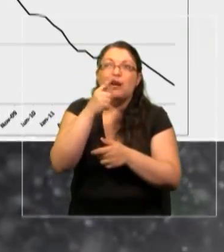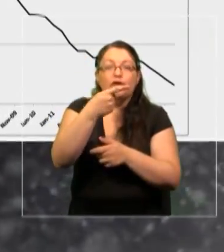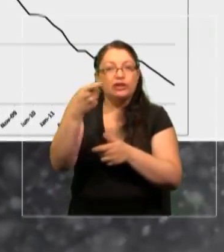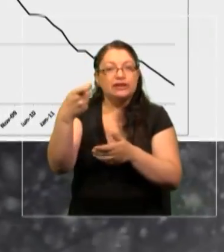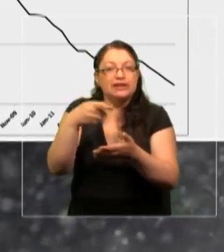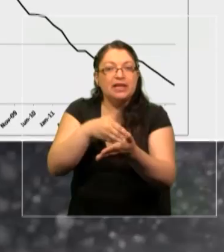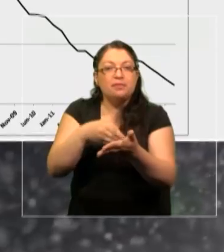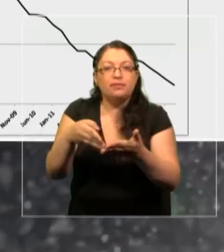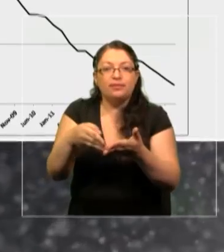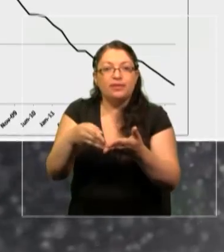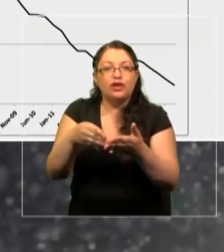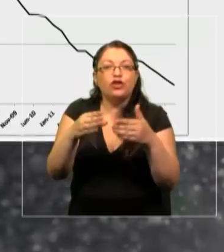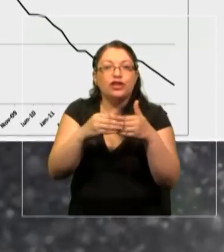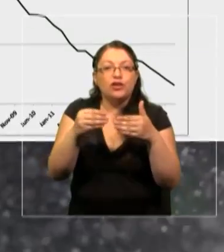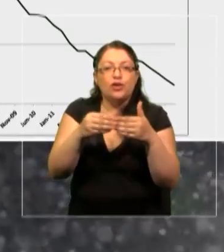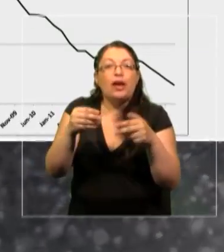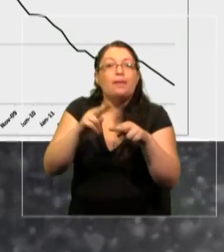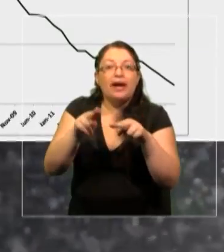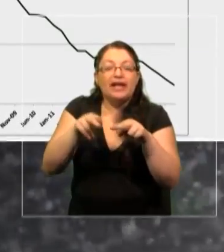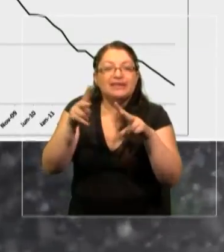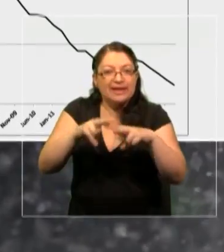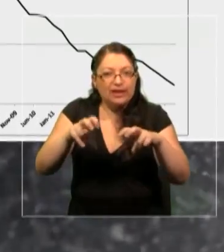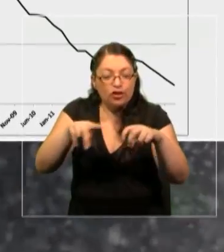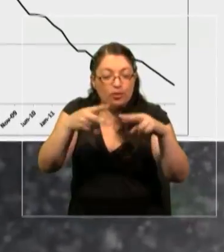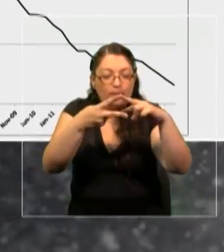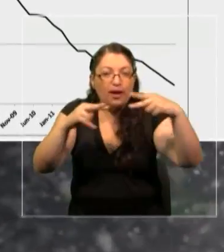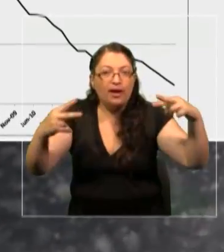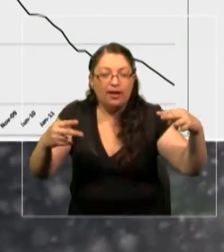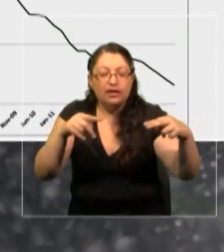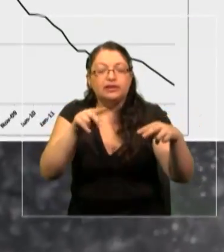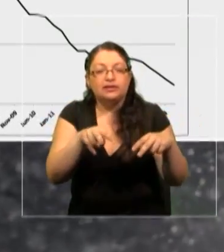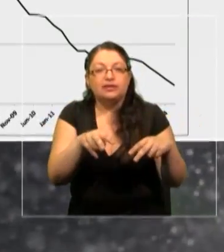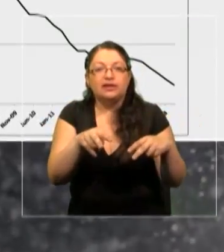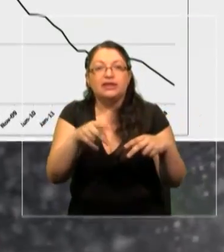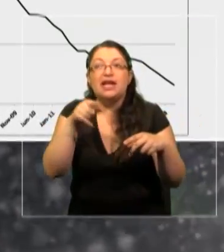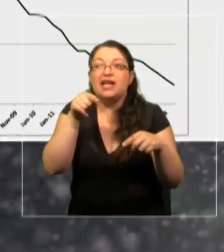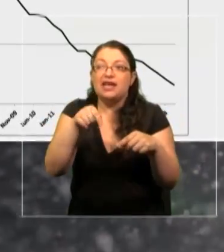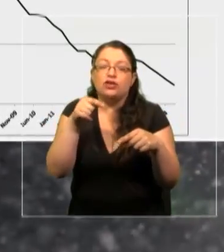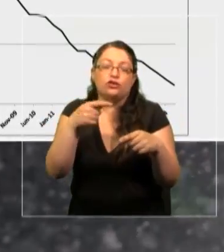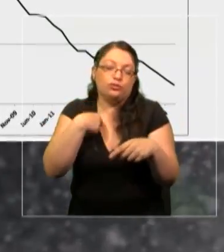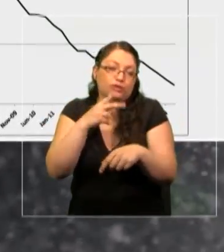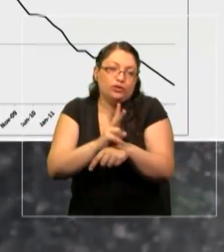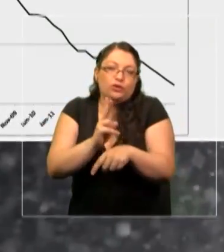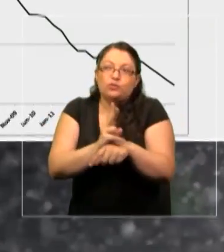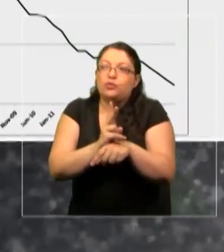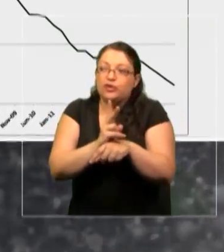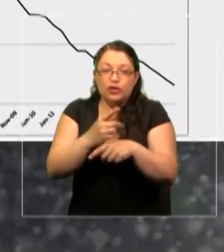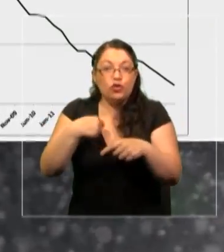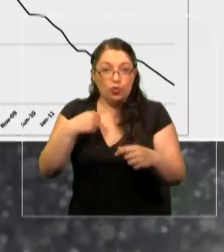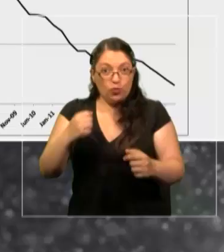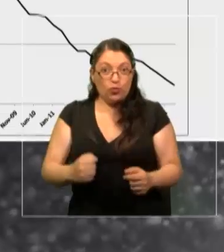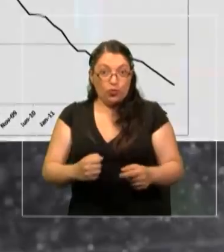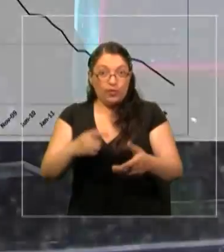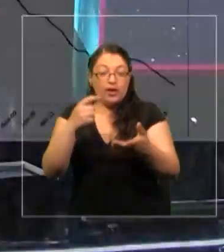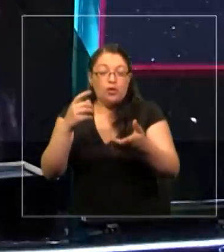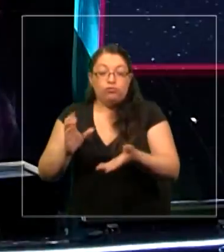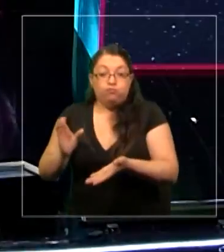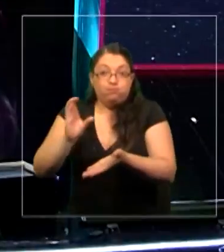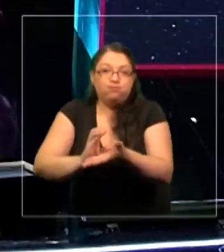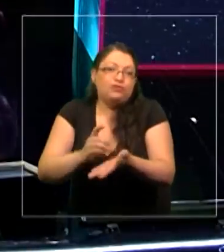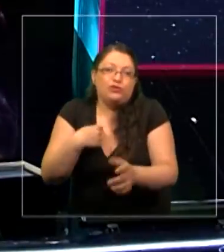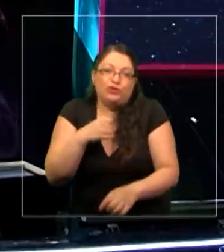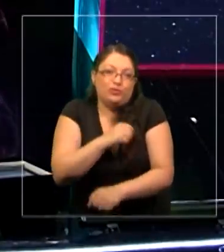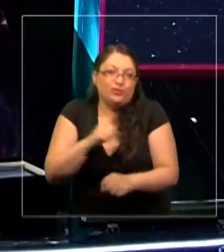dólares el costo para hacer el análisis del genoma. Y esto, como profesor, ¿realmente puedo costear esto? No, realmente